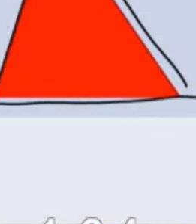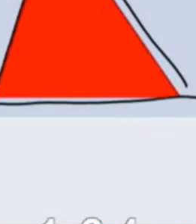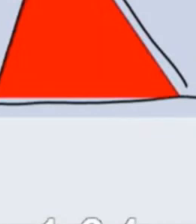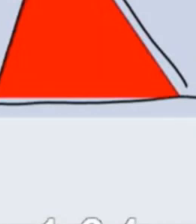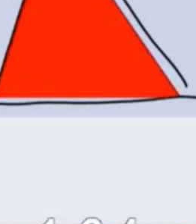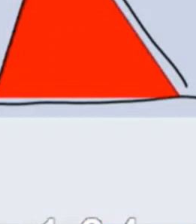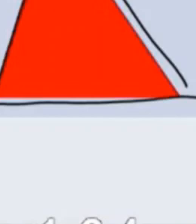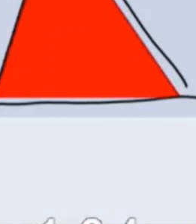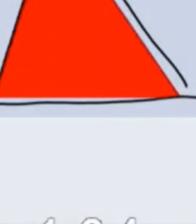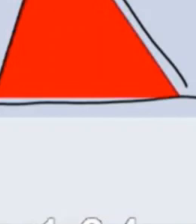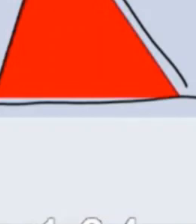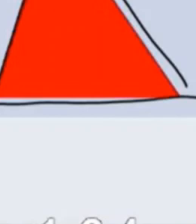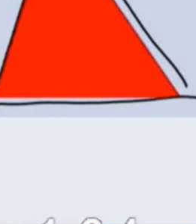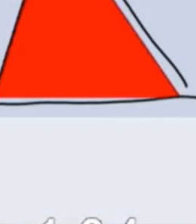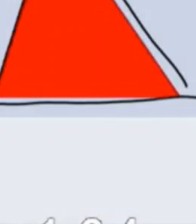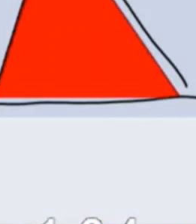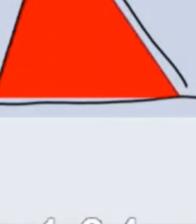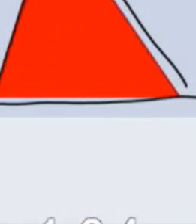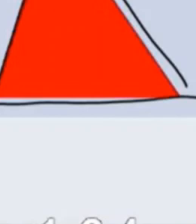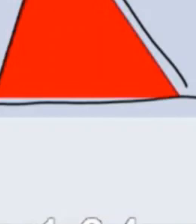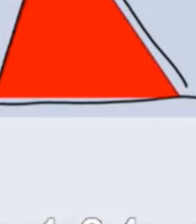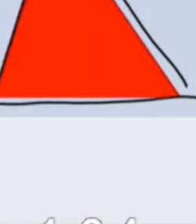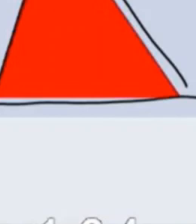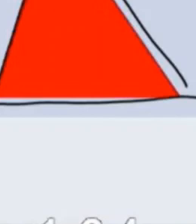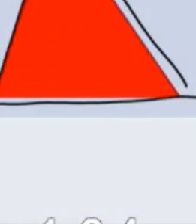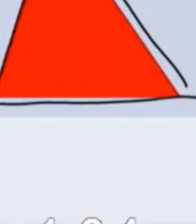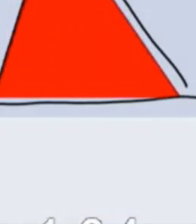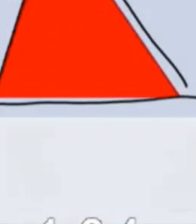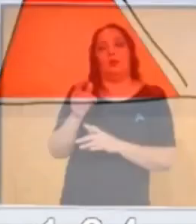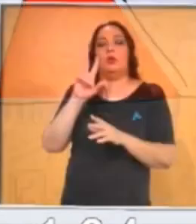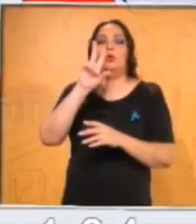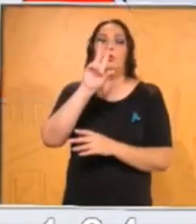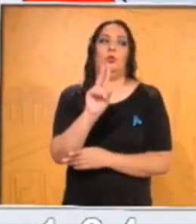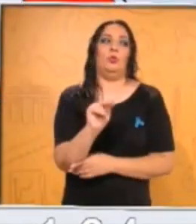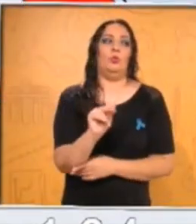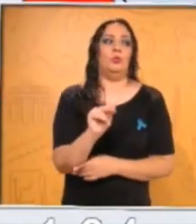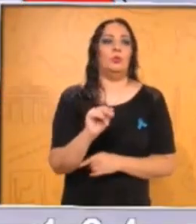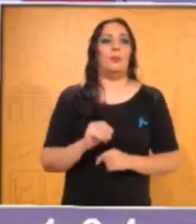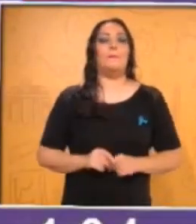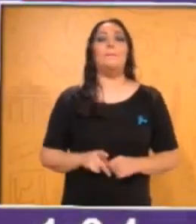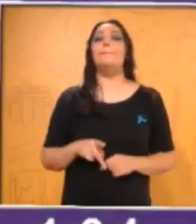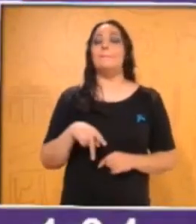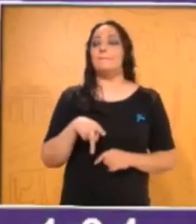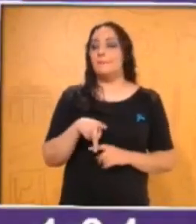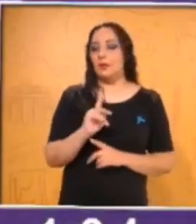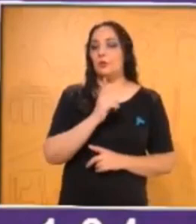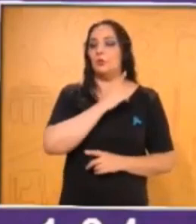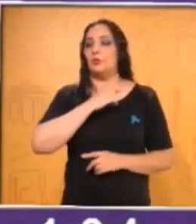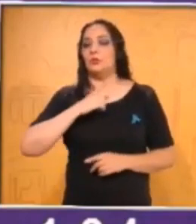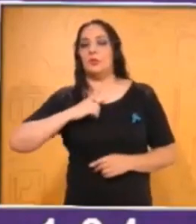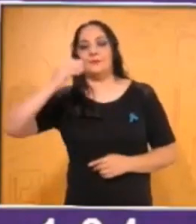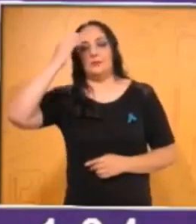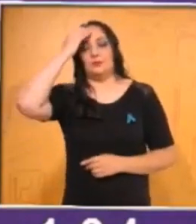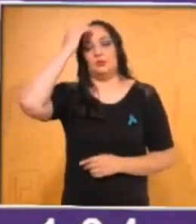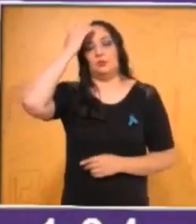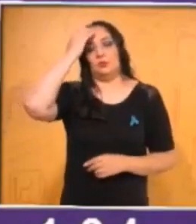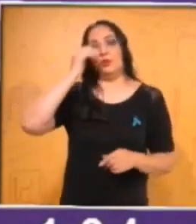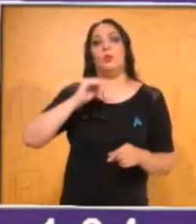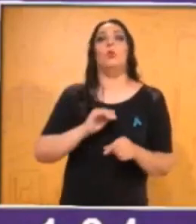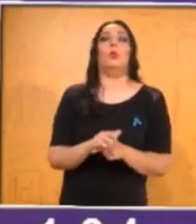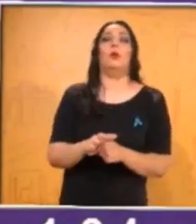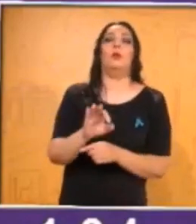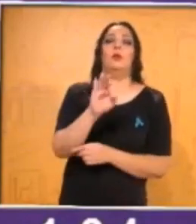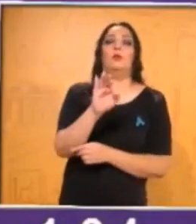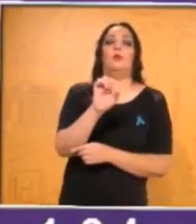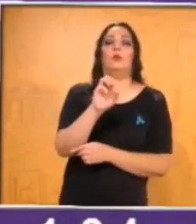eso. De estar sacando áreas. Lo que sí es que debes de conocer las fórmulas